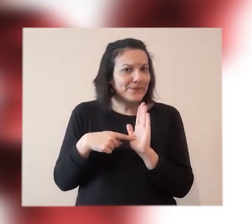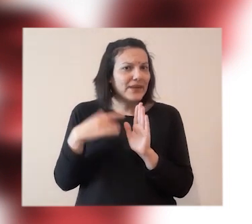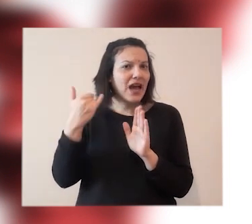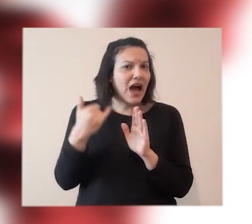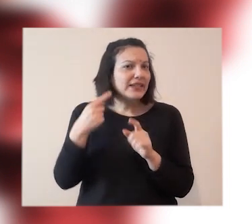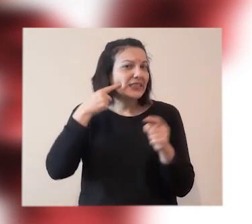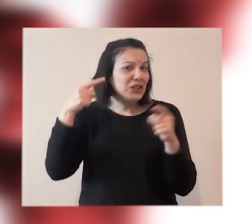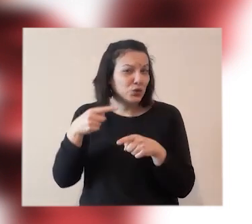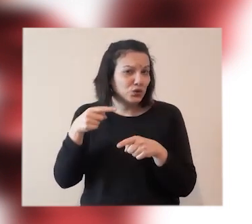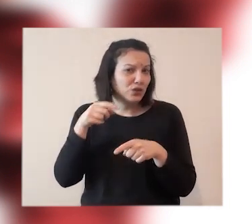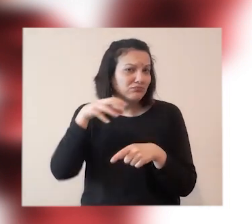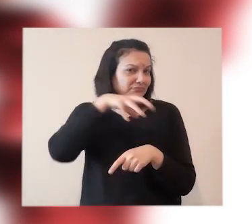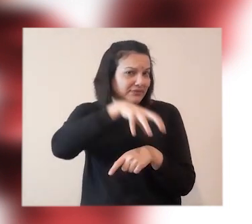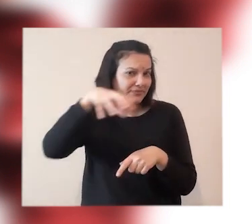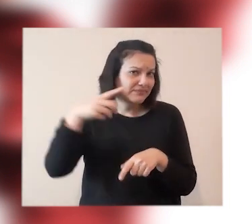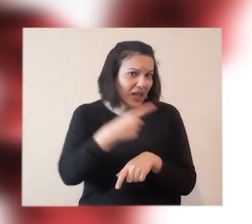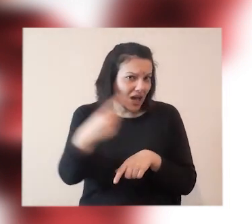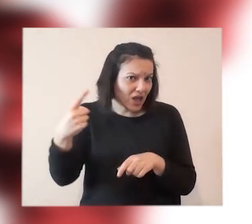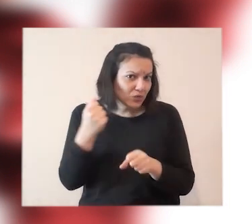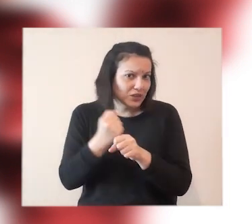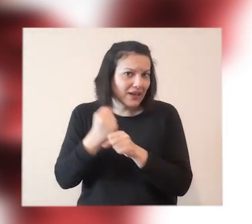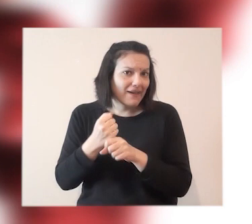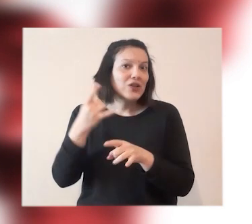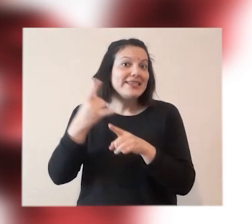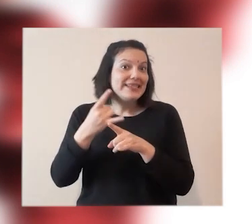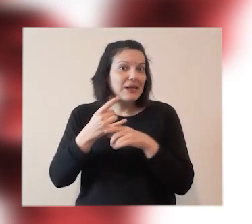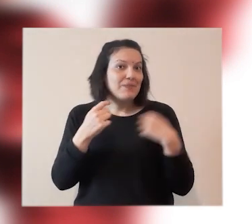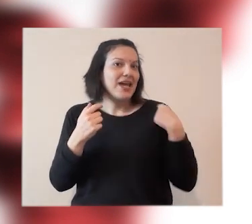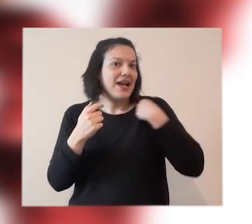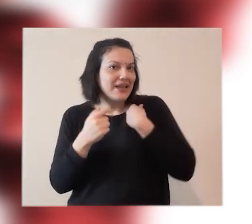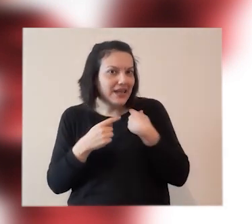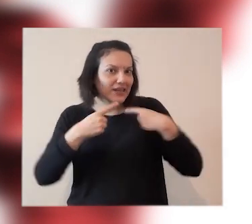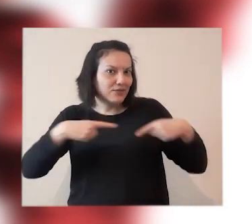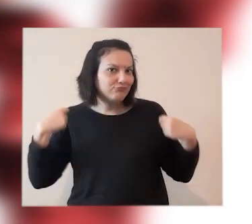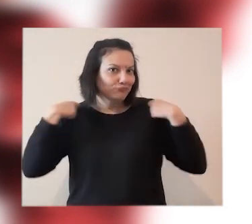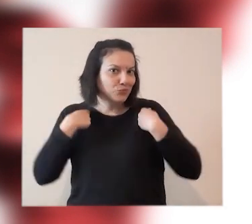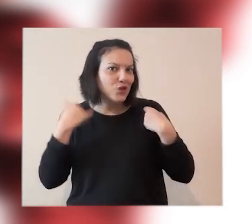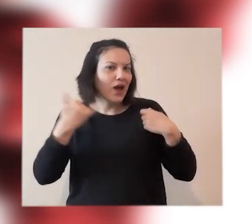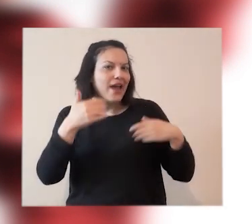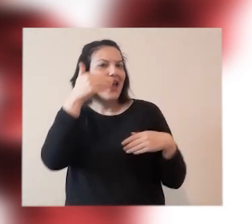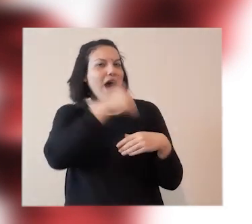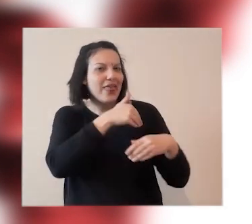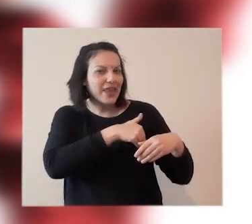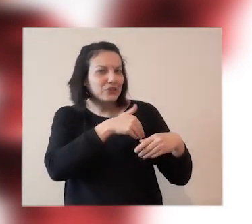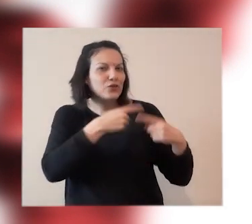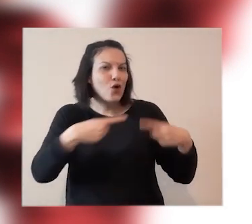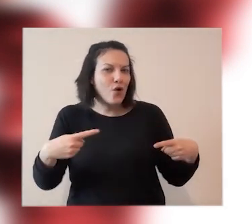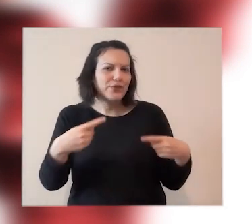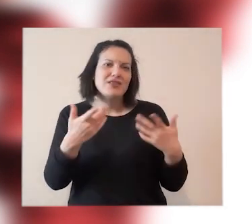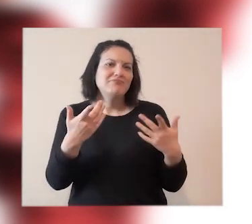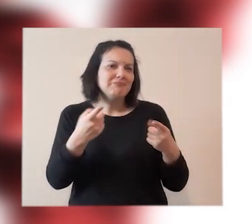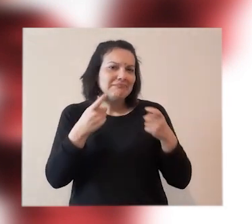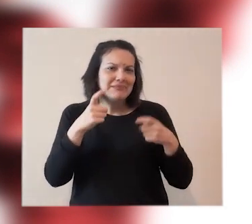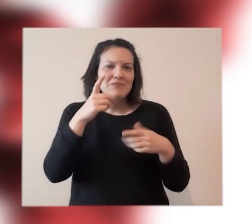la institución, tener siempre en nuestras carteras, en nuestros bolsos, los implementos necesarios para todas las acciones de